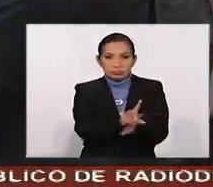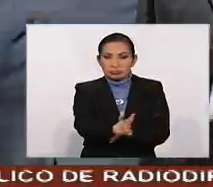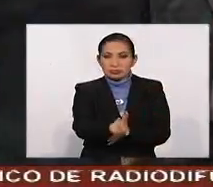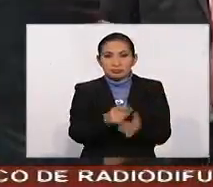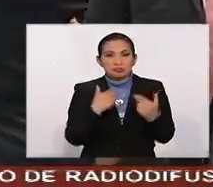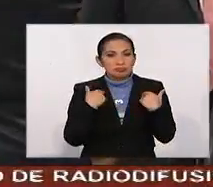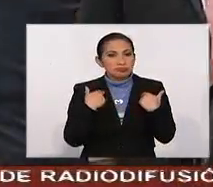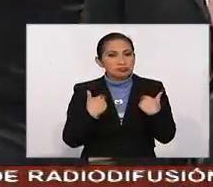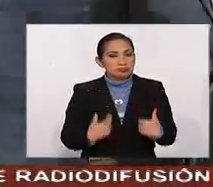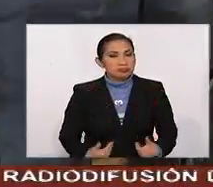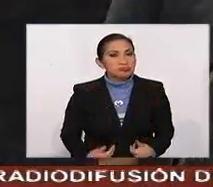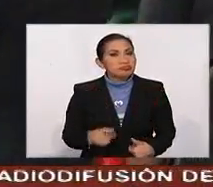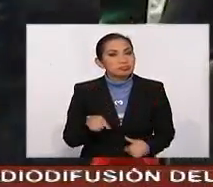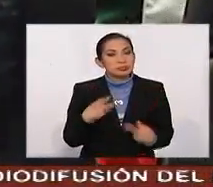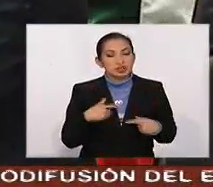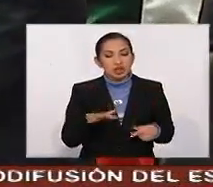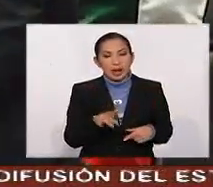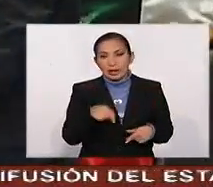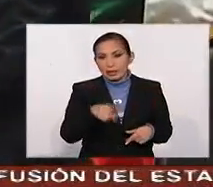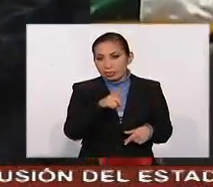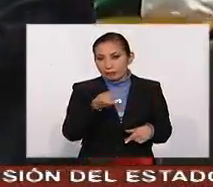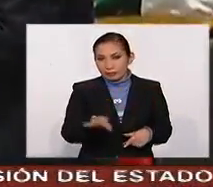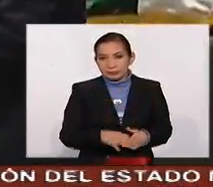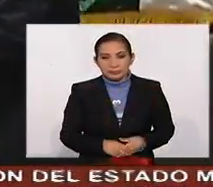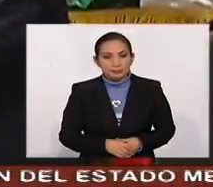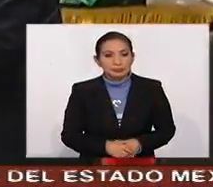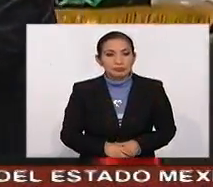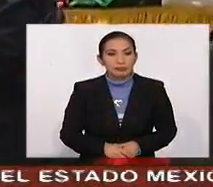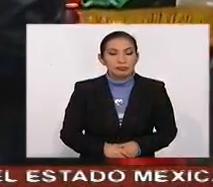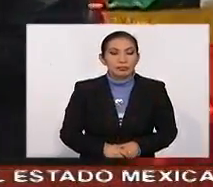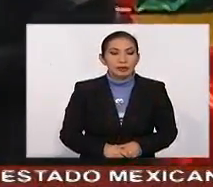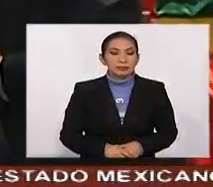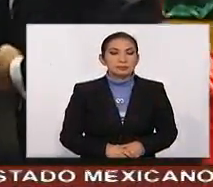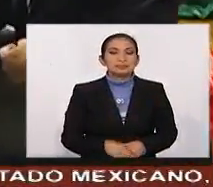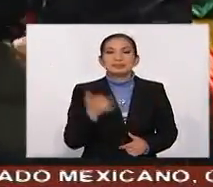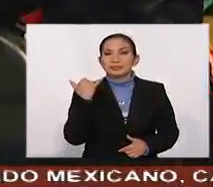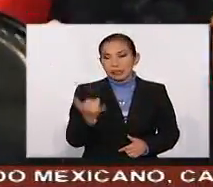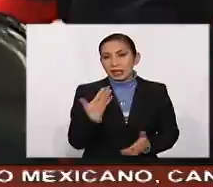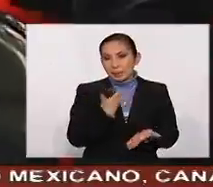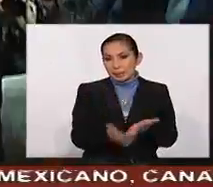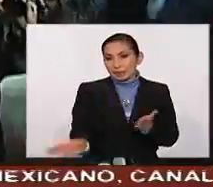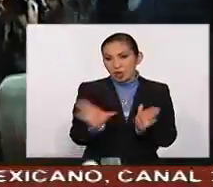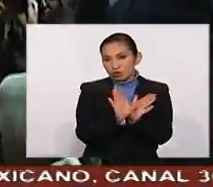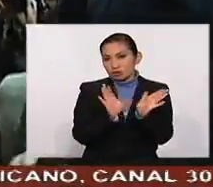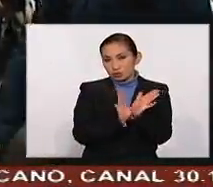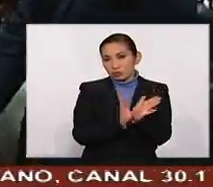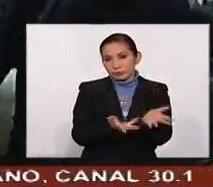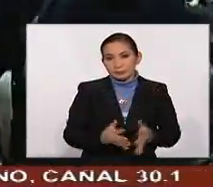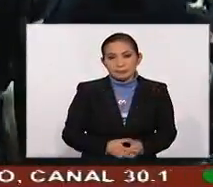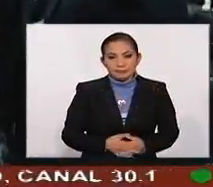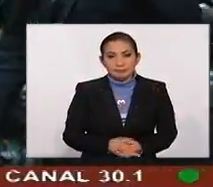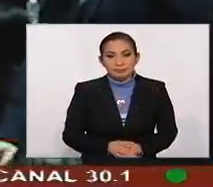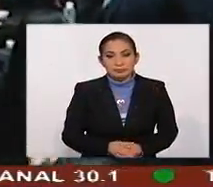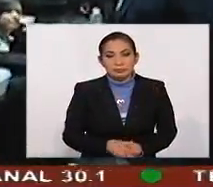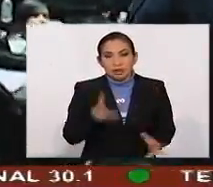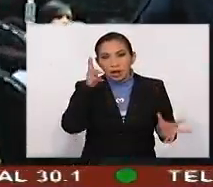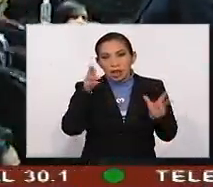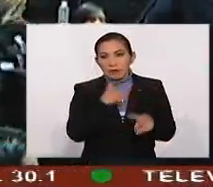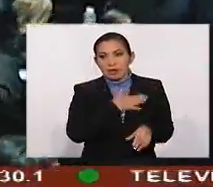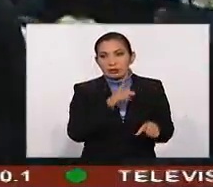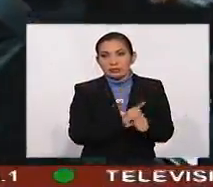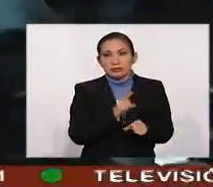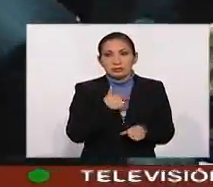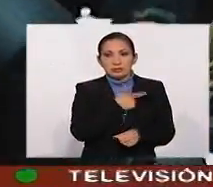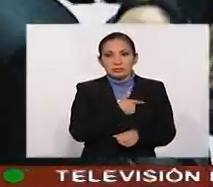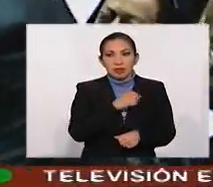humanos de los habitantes aquí en el Distrito Federal, y aparte la cuestión política. ¿Qué tal? Muy buenos días. Te